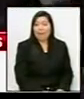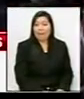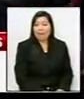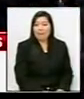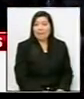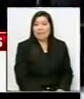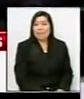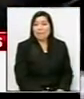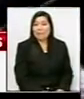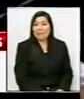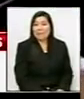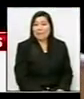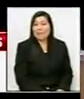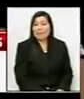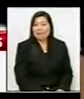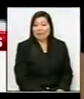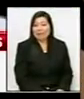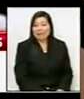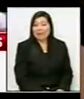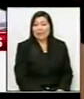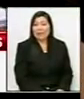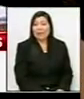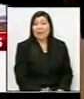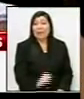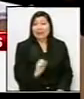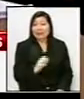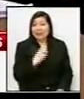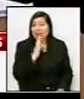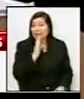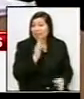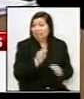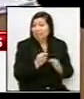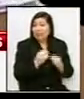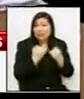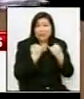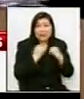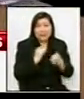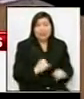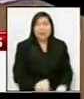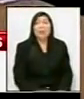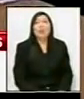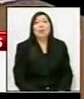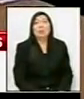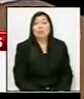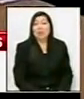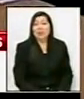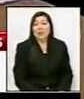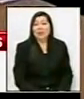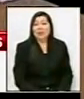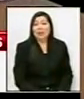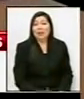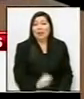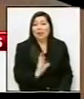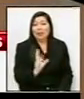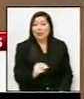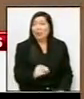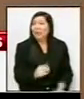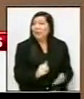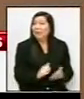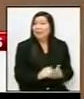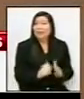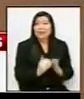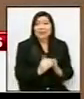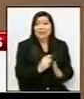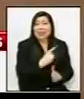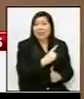Para que concluya, congresista. Preciso, presidente, se ha interpretado mal en el informe. Las sanciones no son concurrentes. El